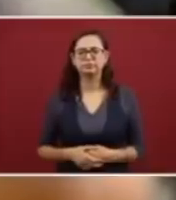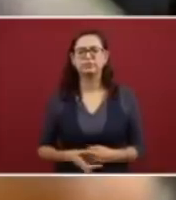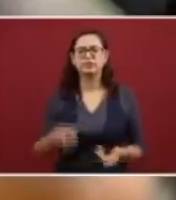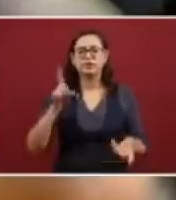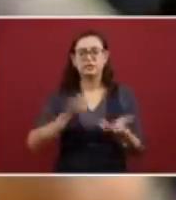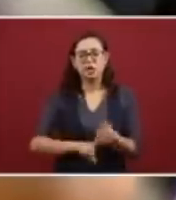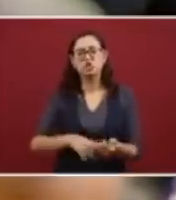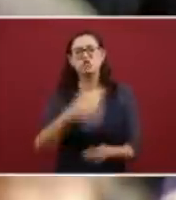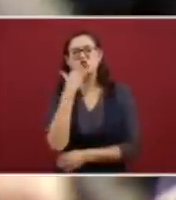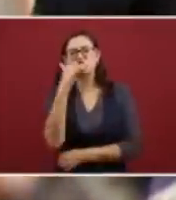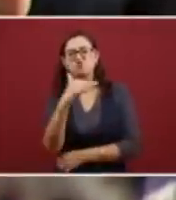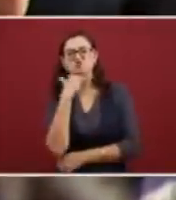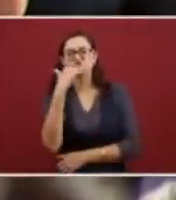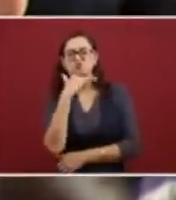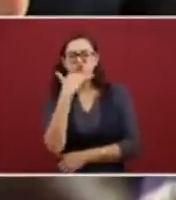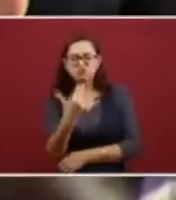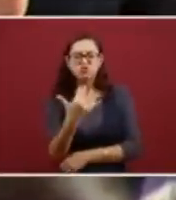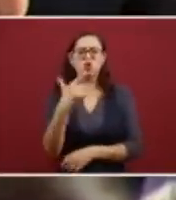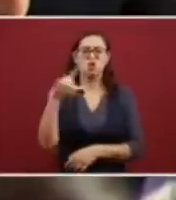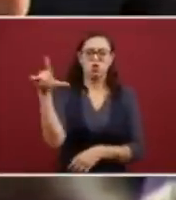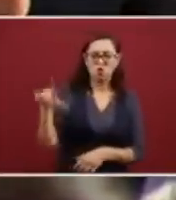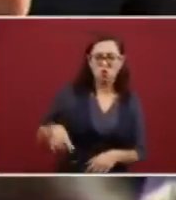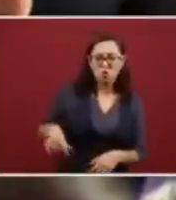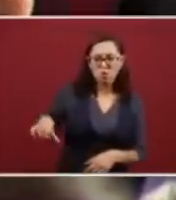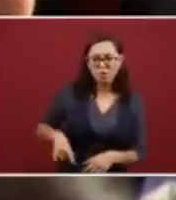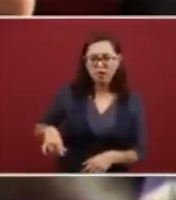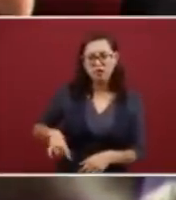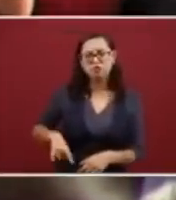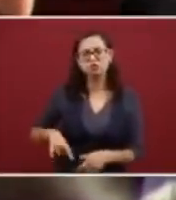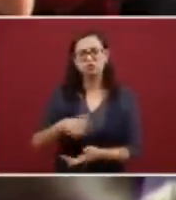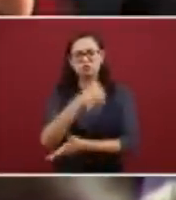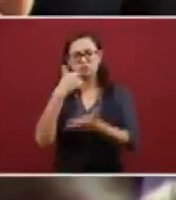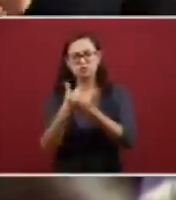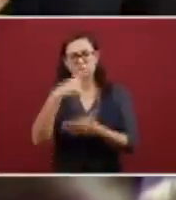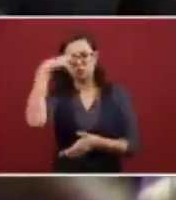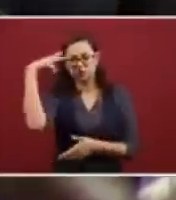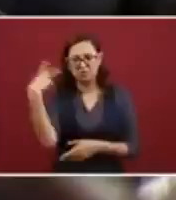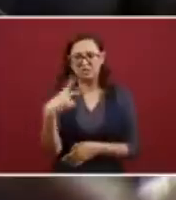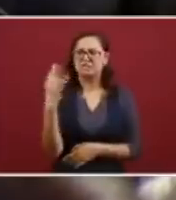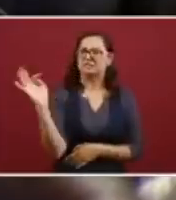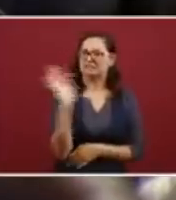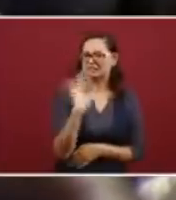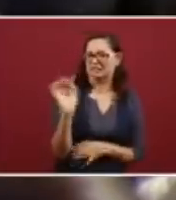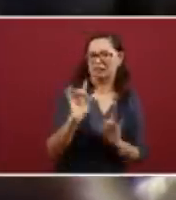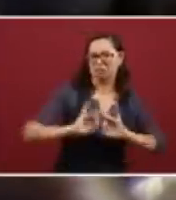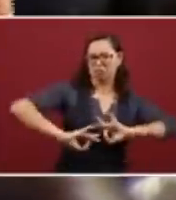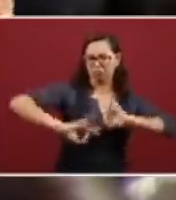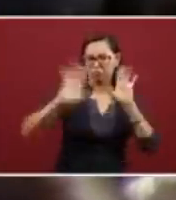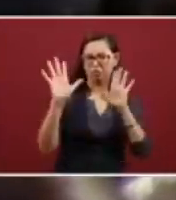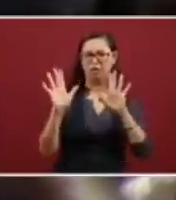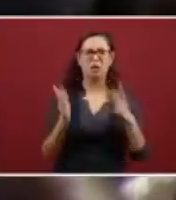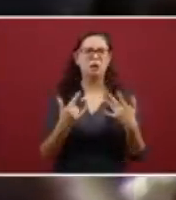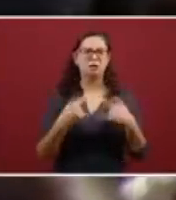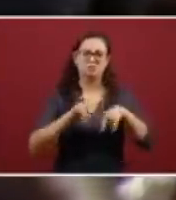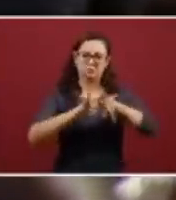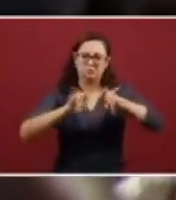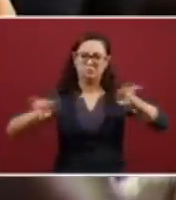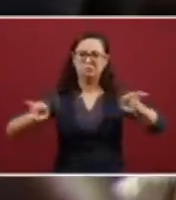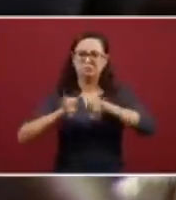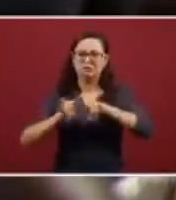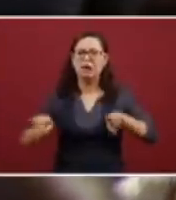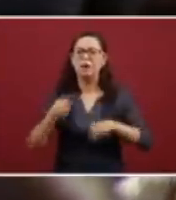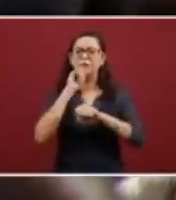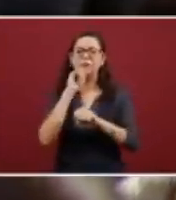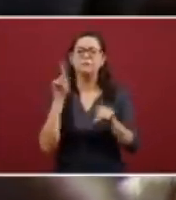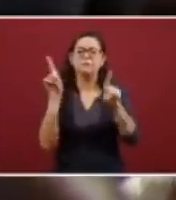el gobierno local entonces por eso se da todo este paro también por que están en